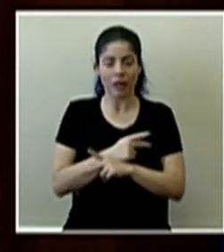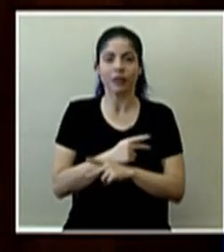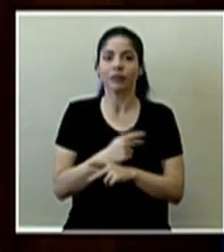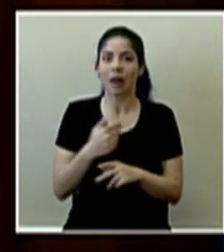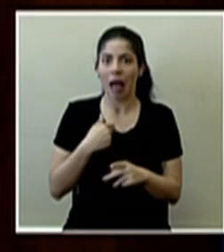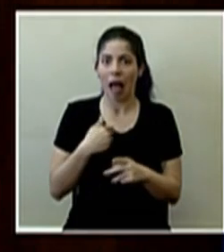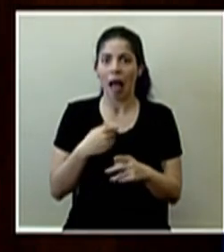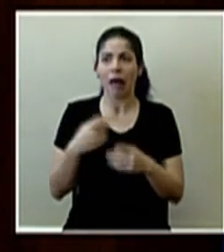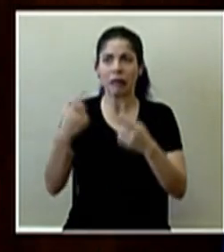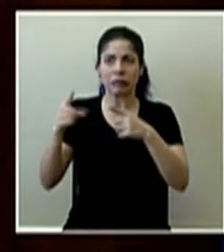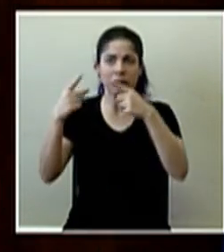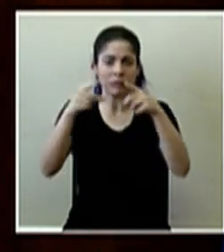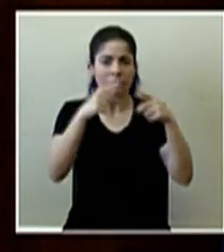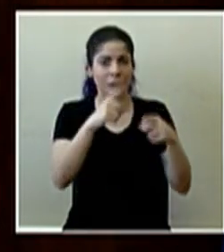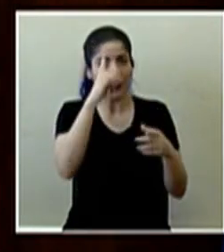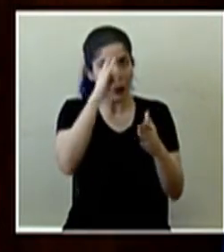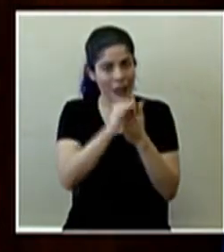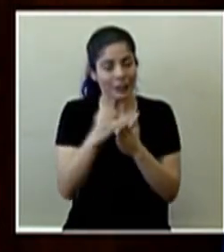eso